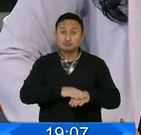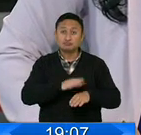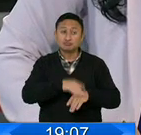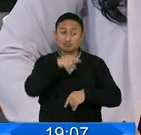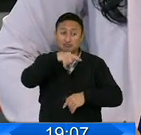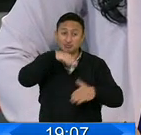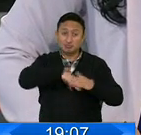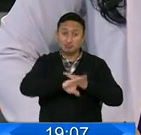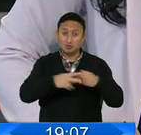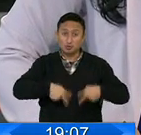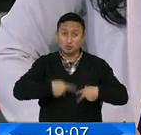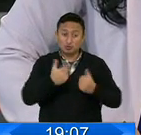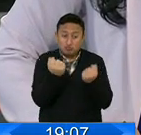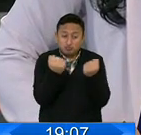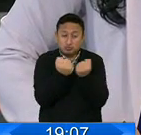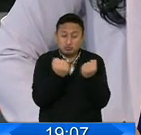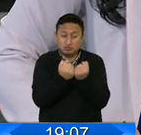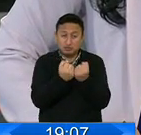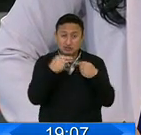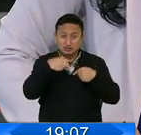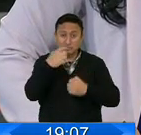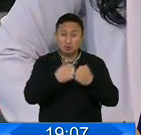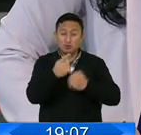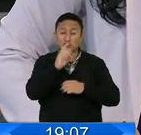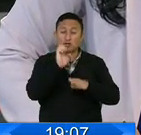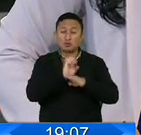hacinamiento y crisis carcelaria generada en el país.